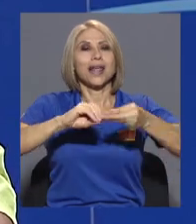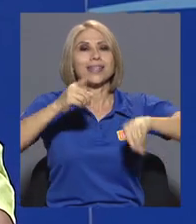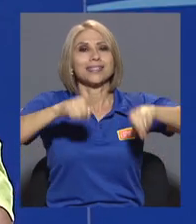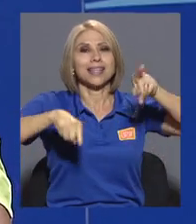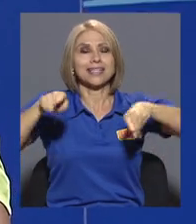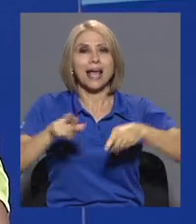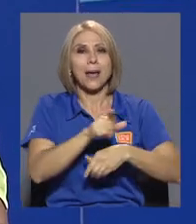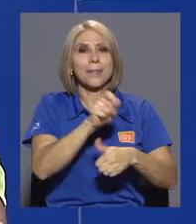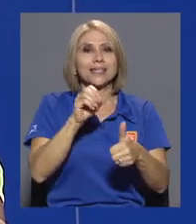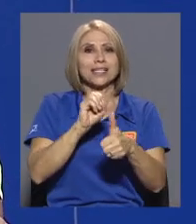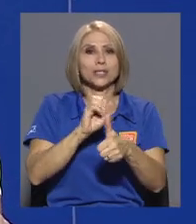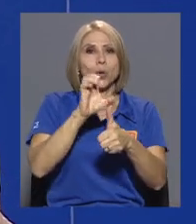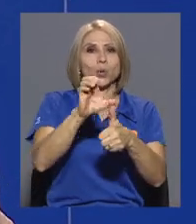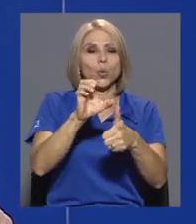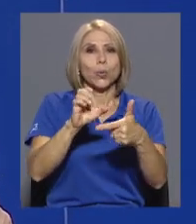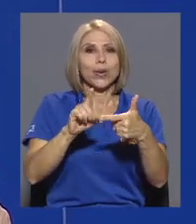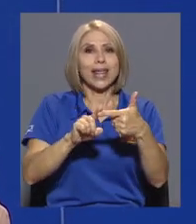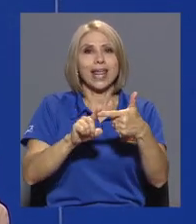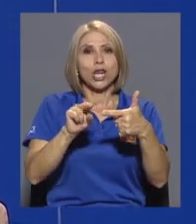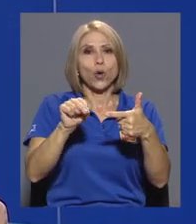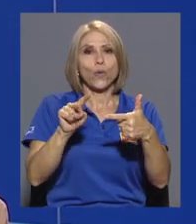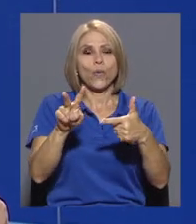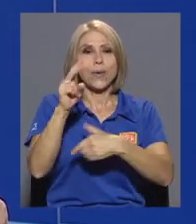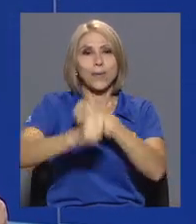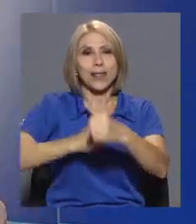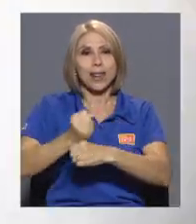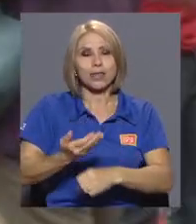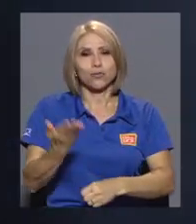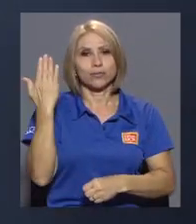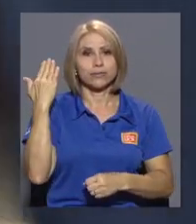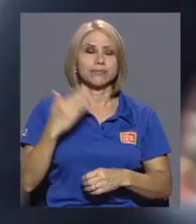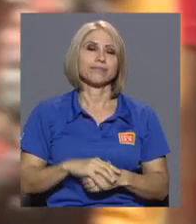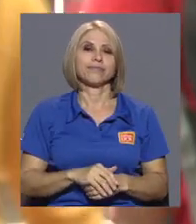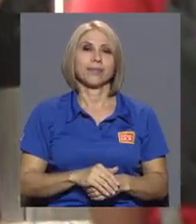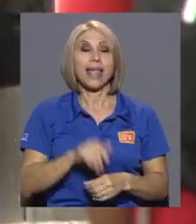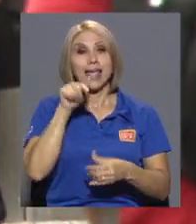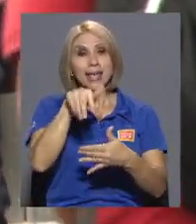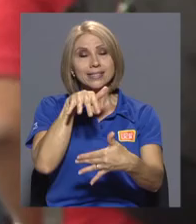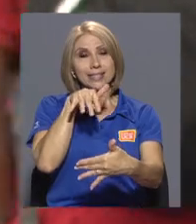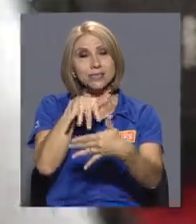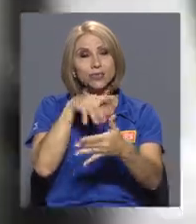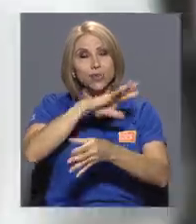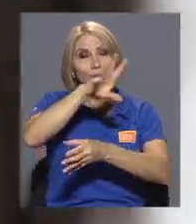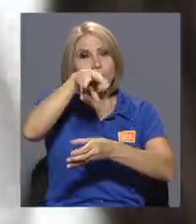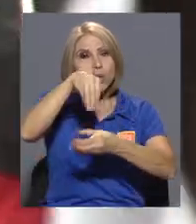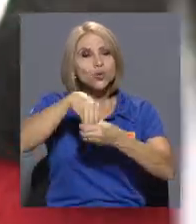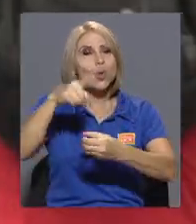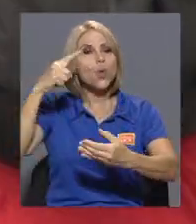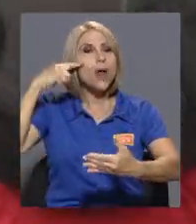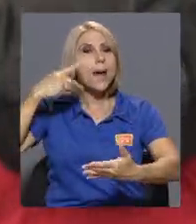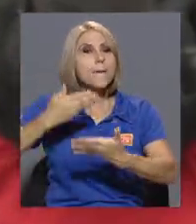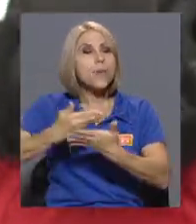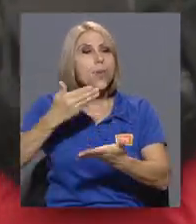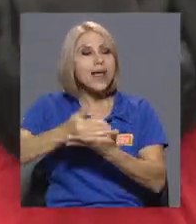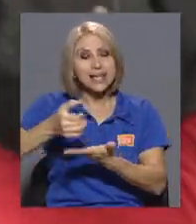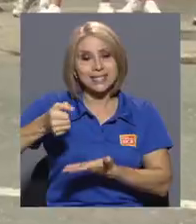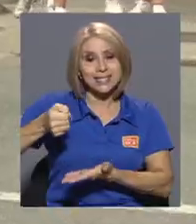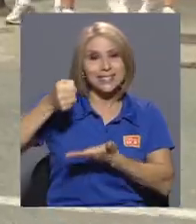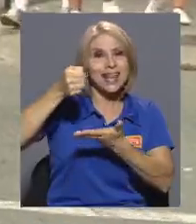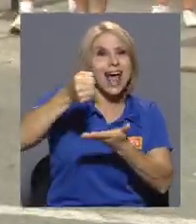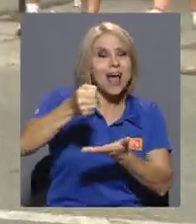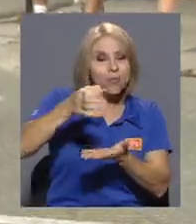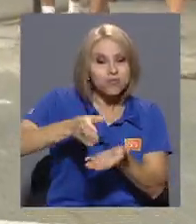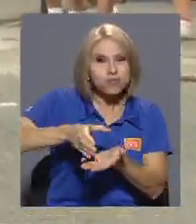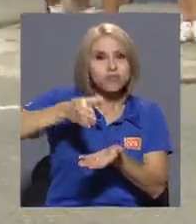los meses de octubre y noviembre del año 2018 este estudio incluyó una muestra probabilística de